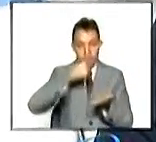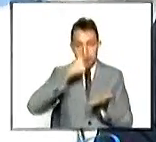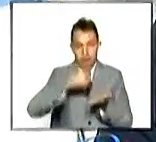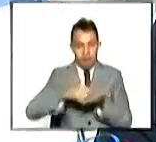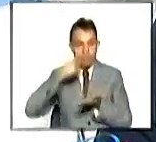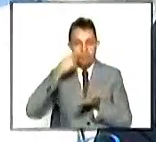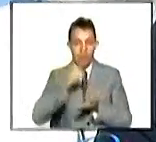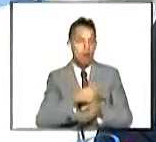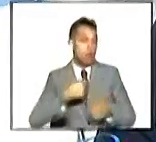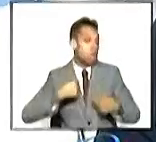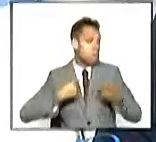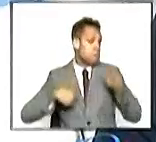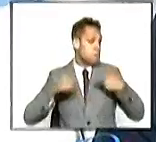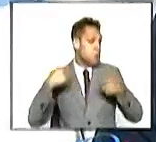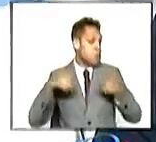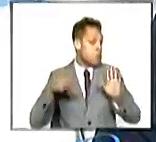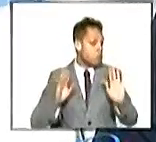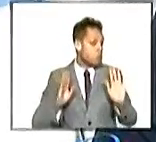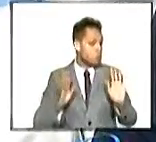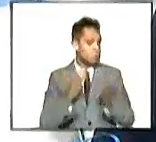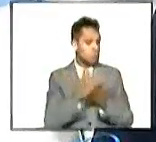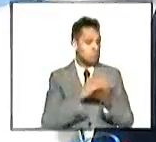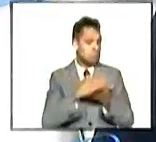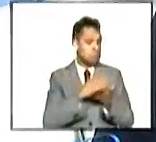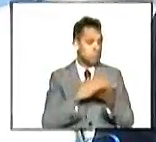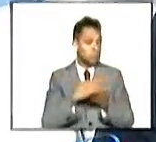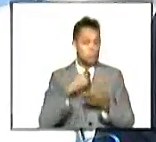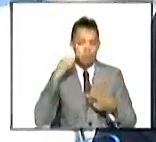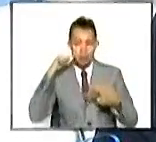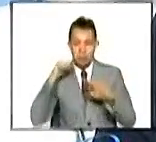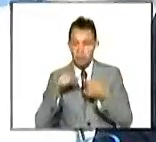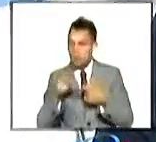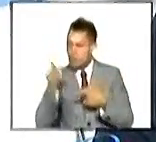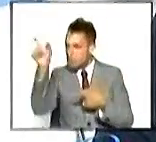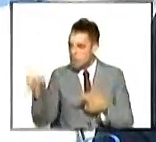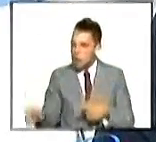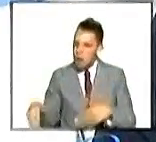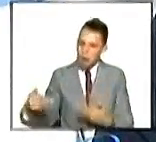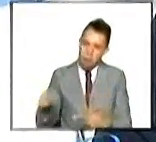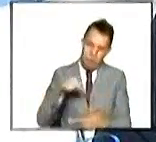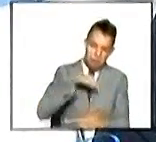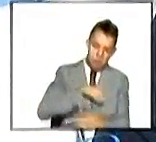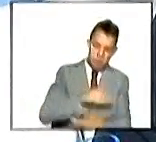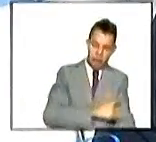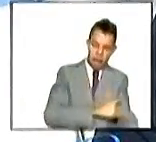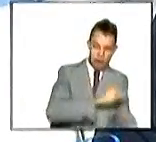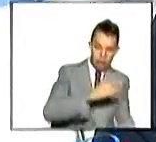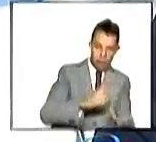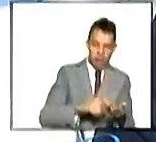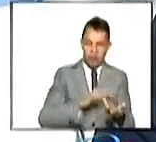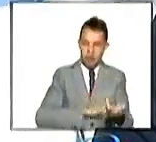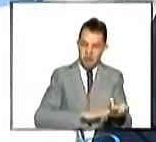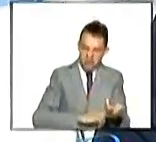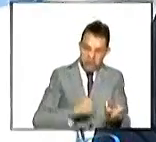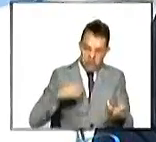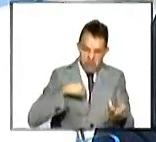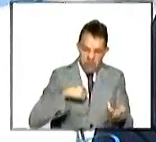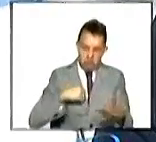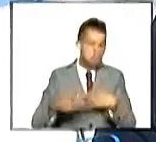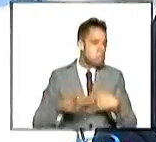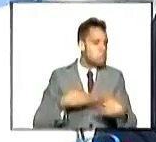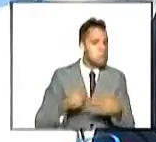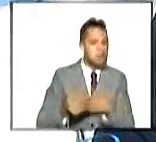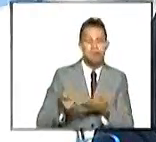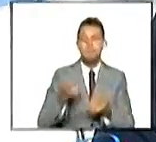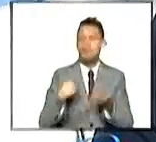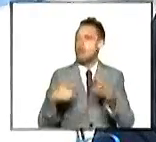un anticonceptivo. El farmacéutico le interesa un carajo si es hipertensa, diabética, obesa, es estreñida, tiene